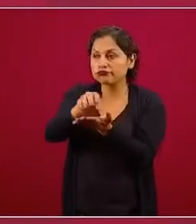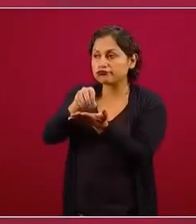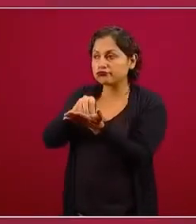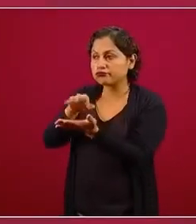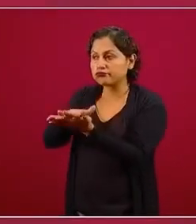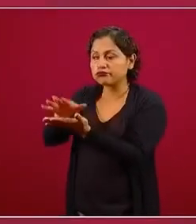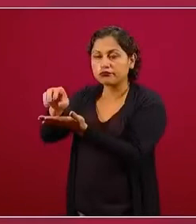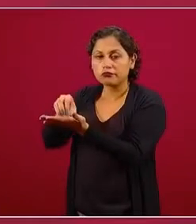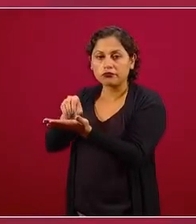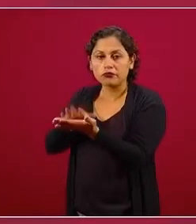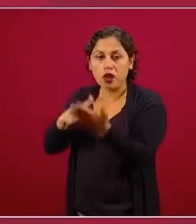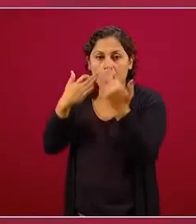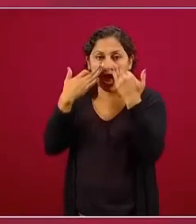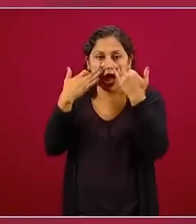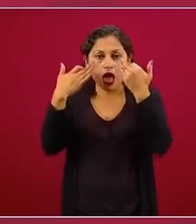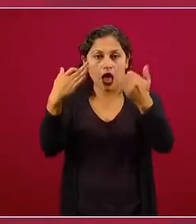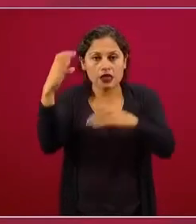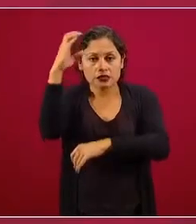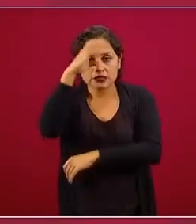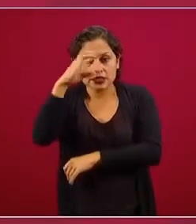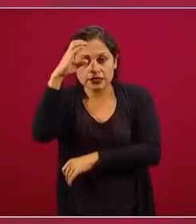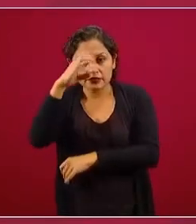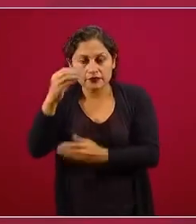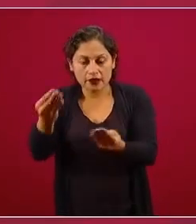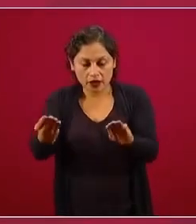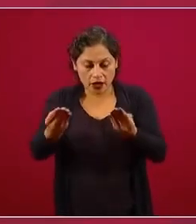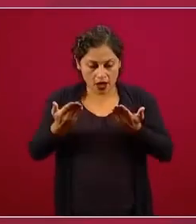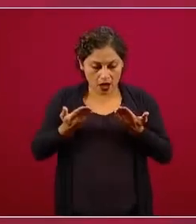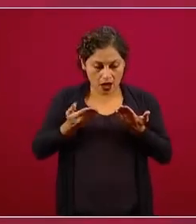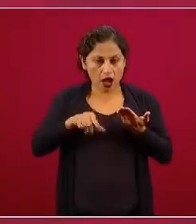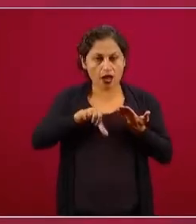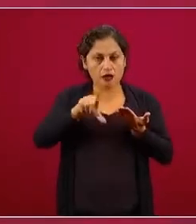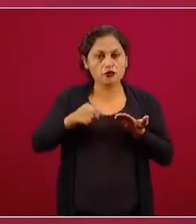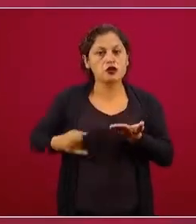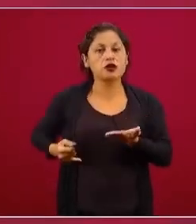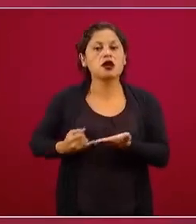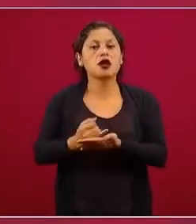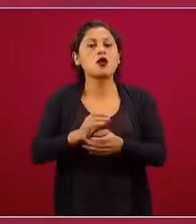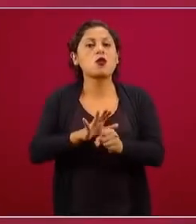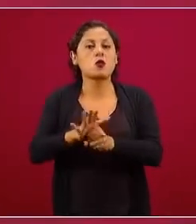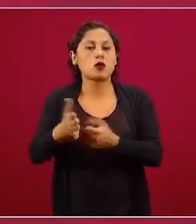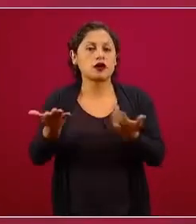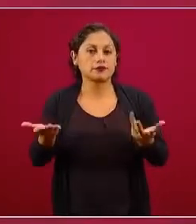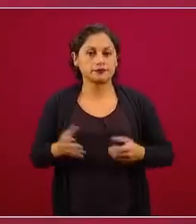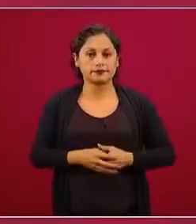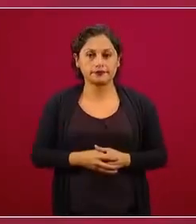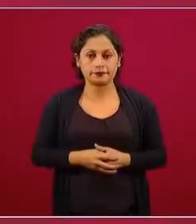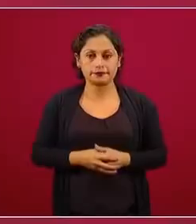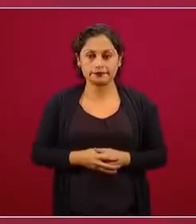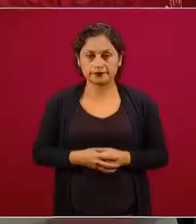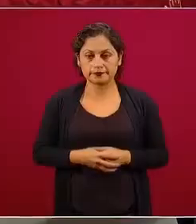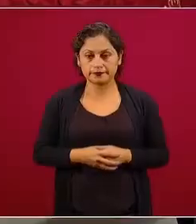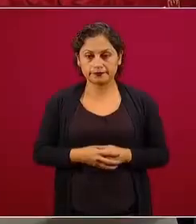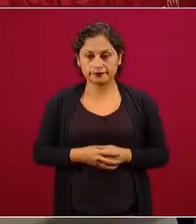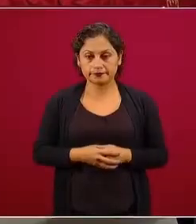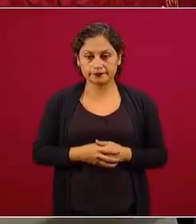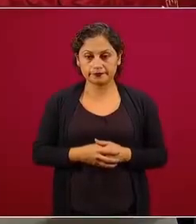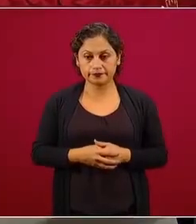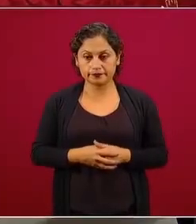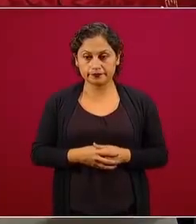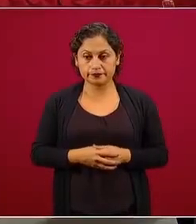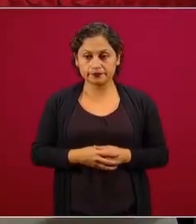que nos permita tomar las mejores decisiones para cada una de estas intervenciones. Muchas